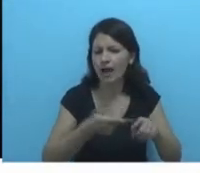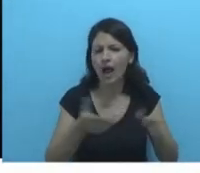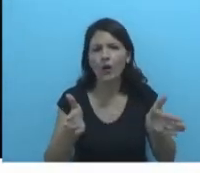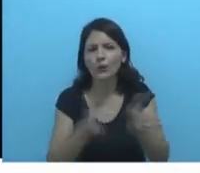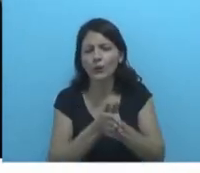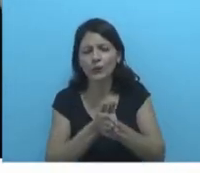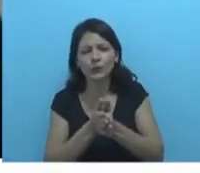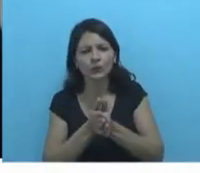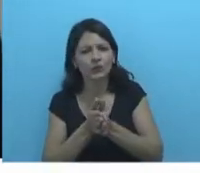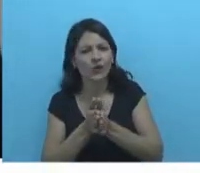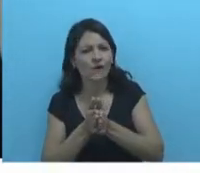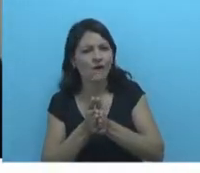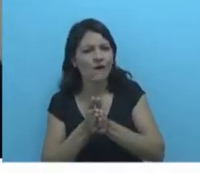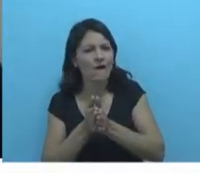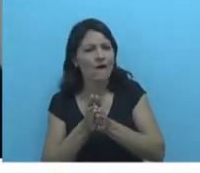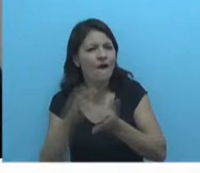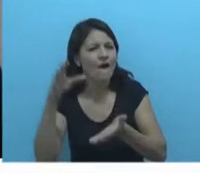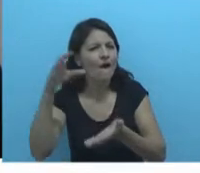están de acuerdo.